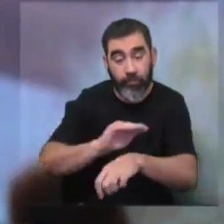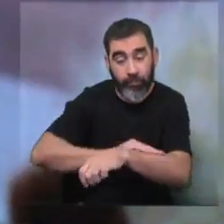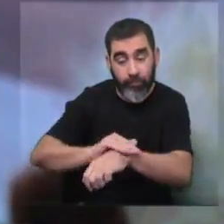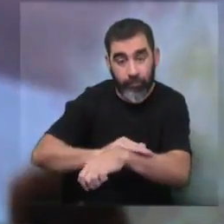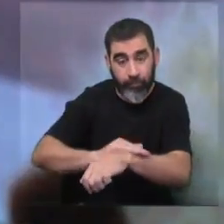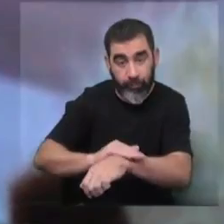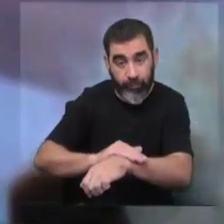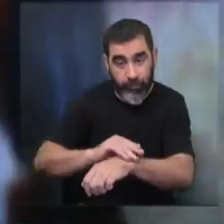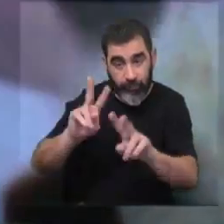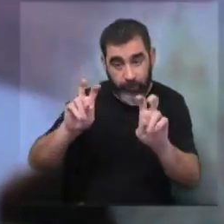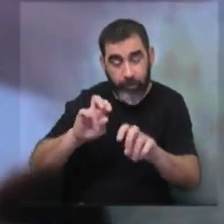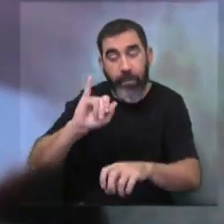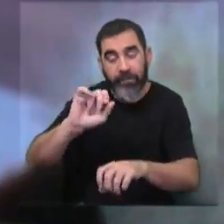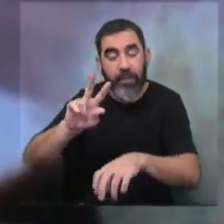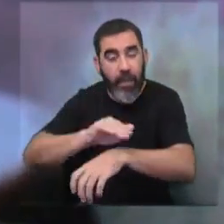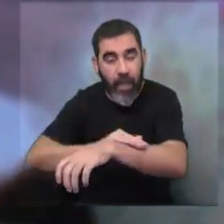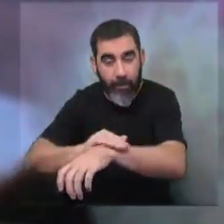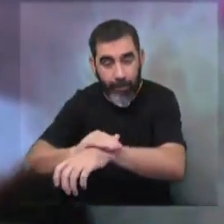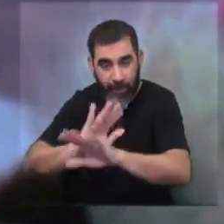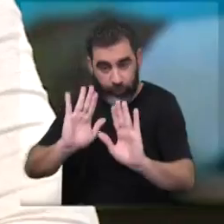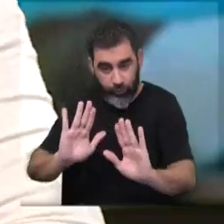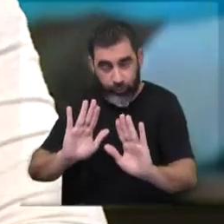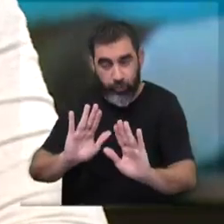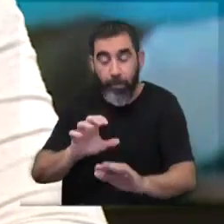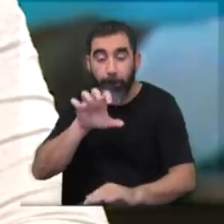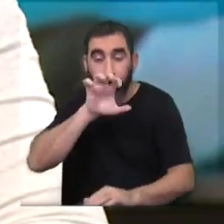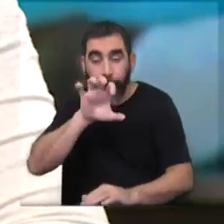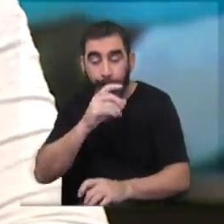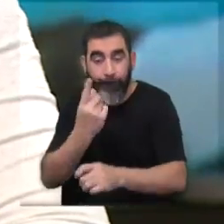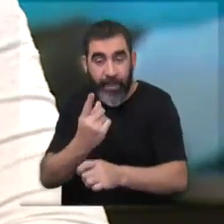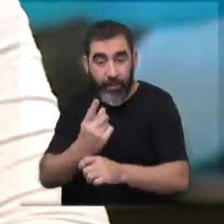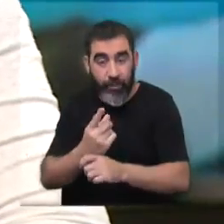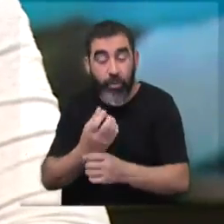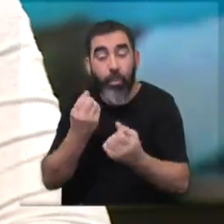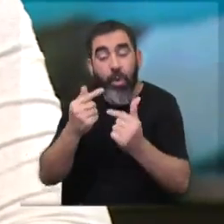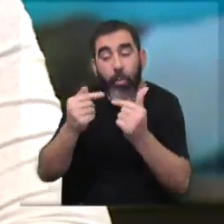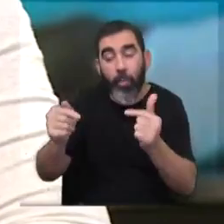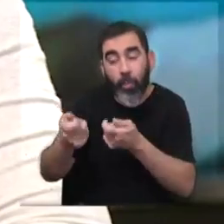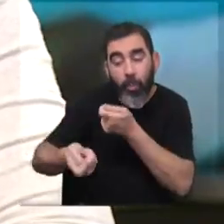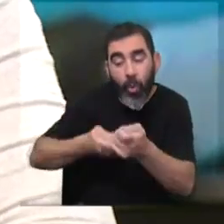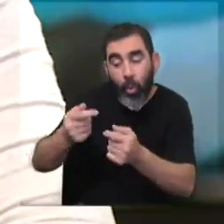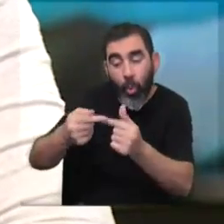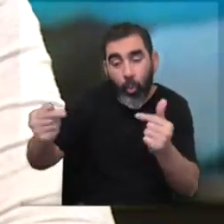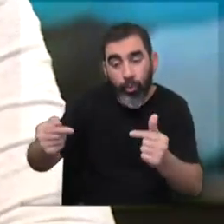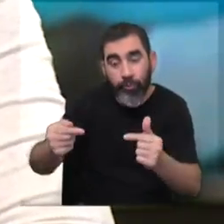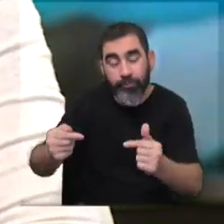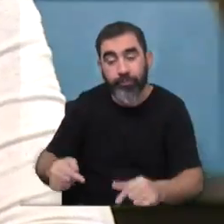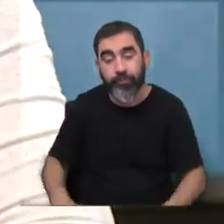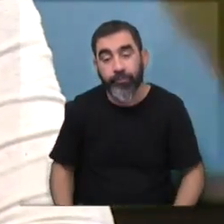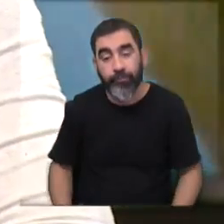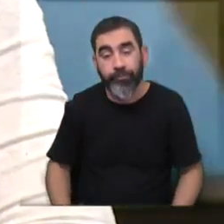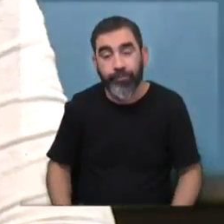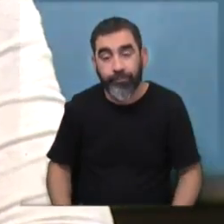tópico. Sí, la aplicación tópica es en principio para caninos porque este producto lo que tiene, una de las características es